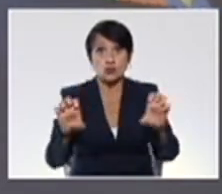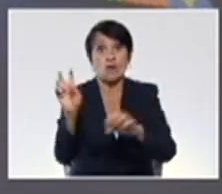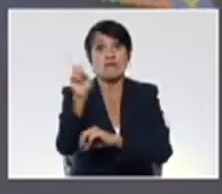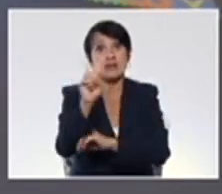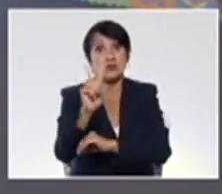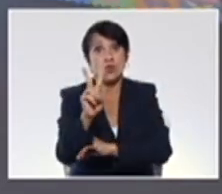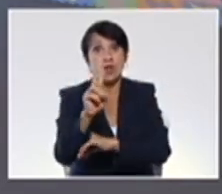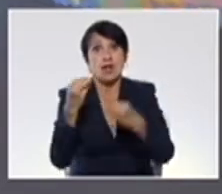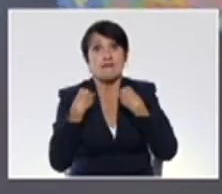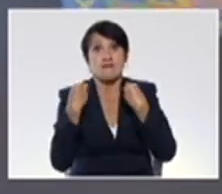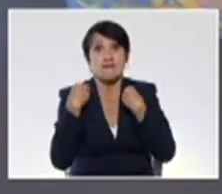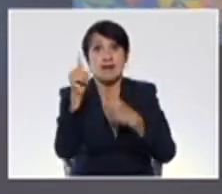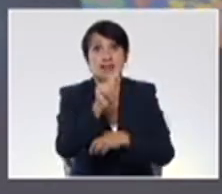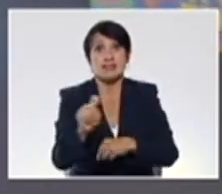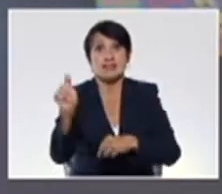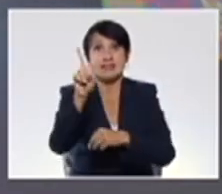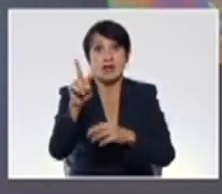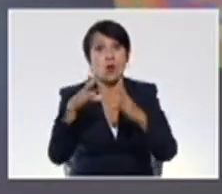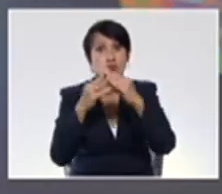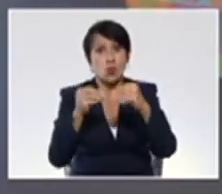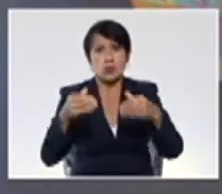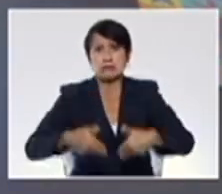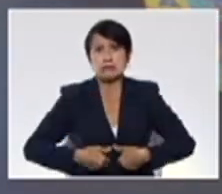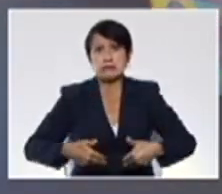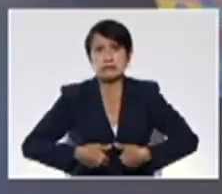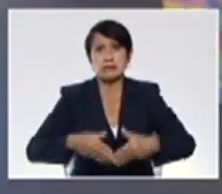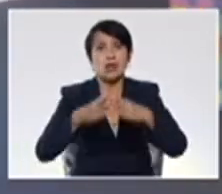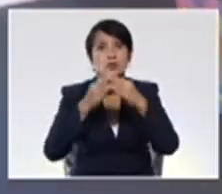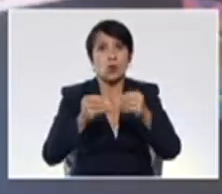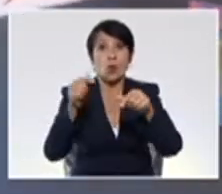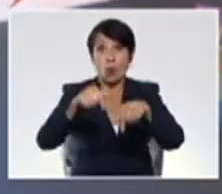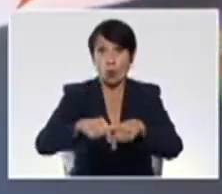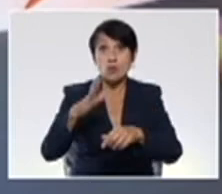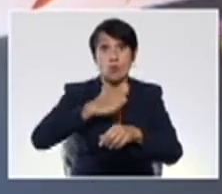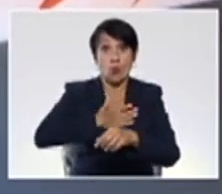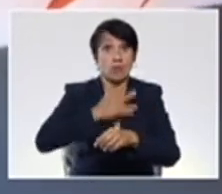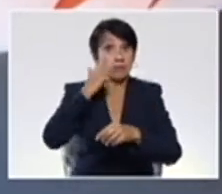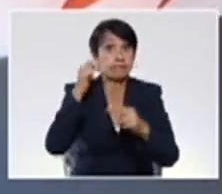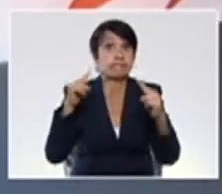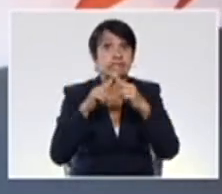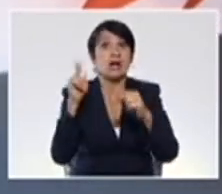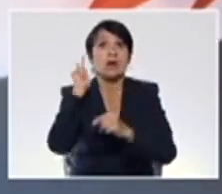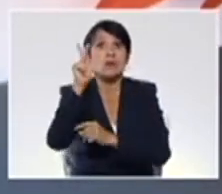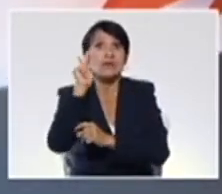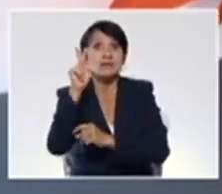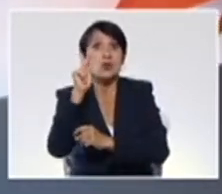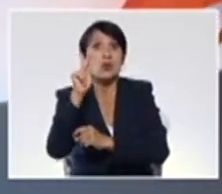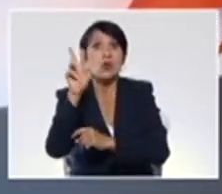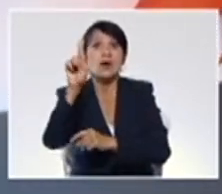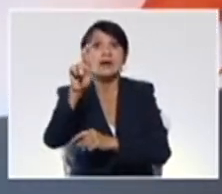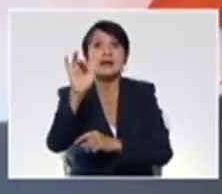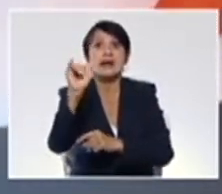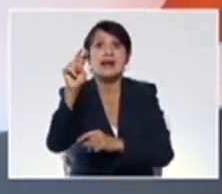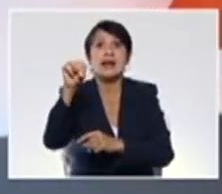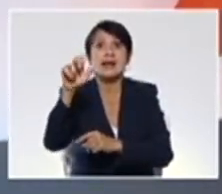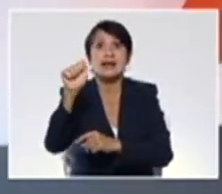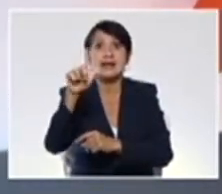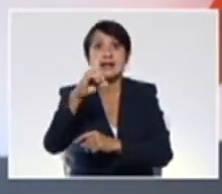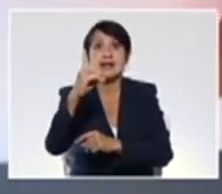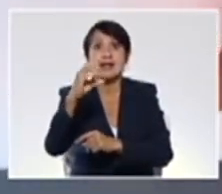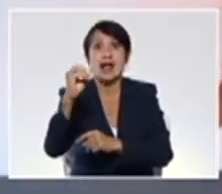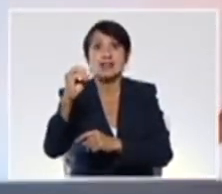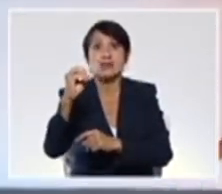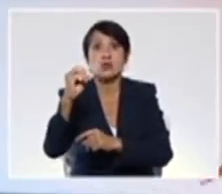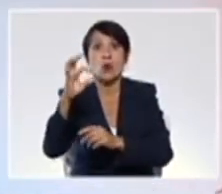Venezuela, Vive TV, está haciendo un maravilloso esfuerzo y por eso hoy podremos contar con el profesor Reinaldo Rodríguez,